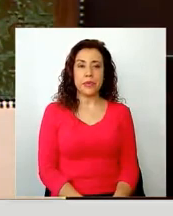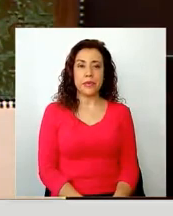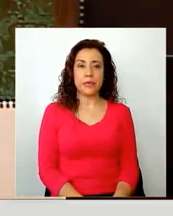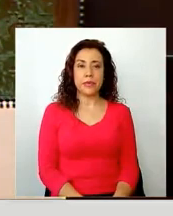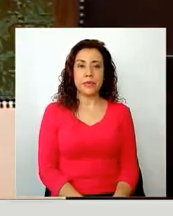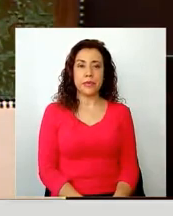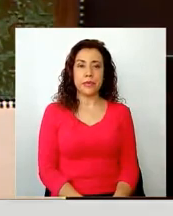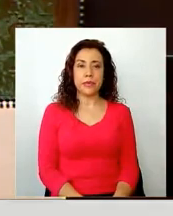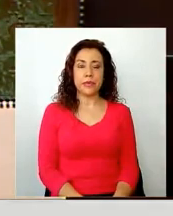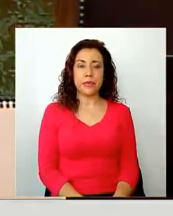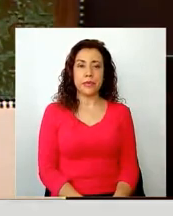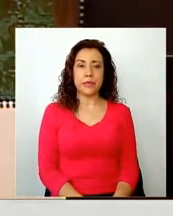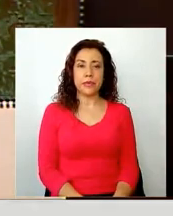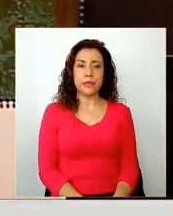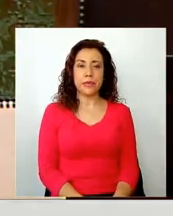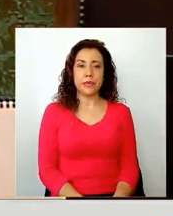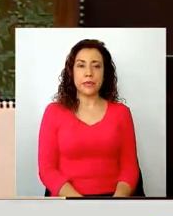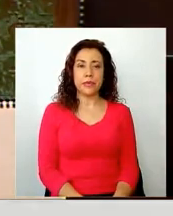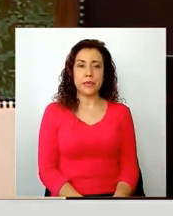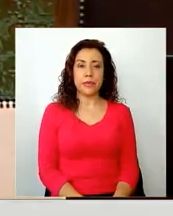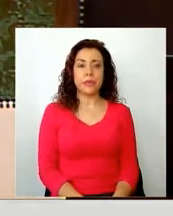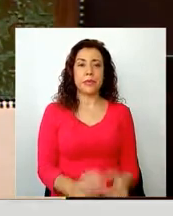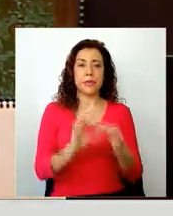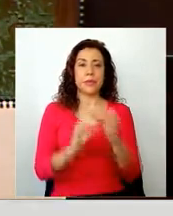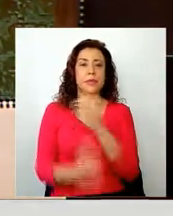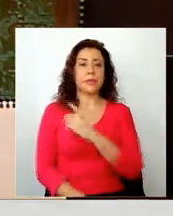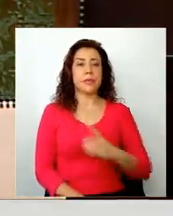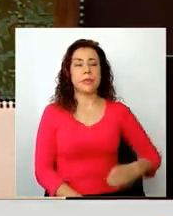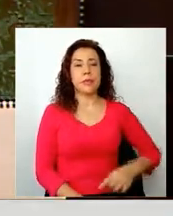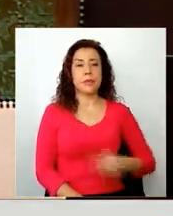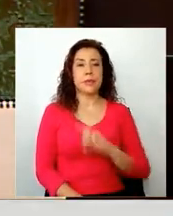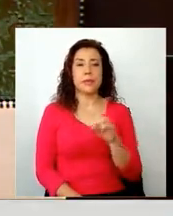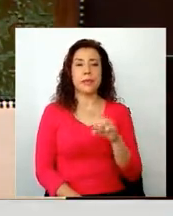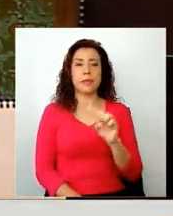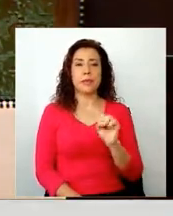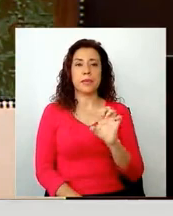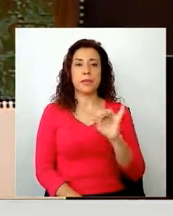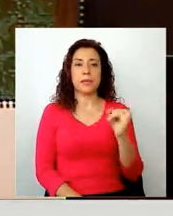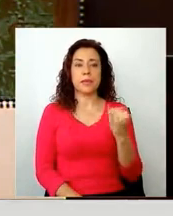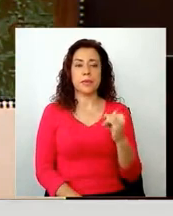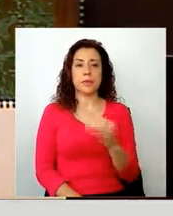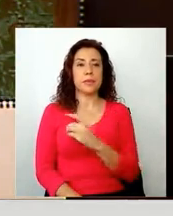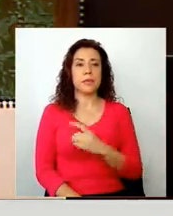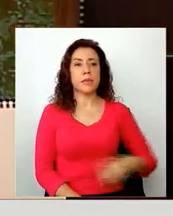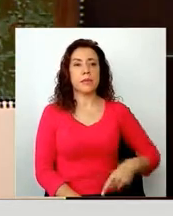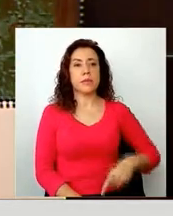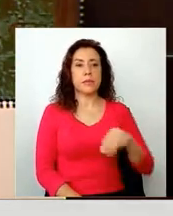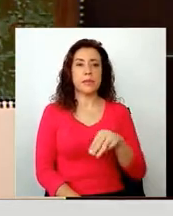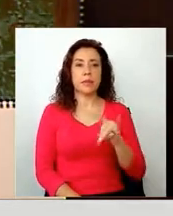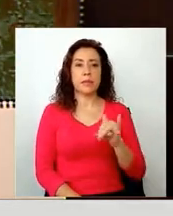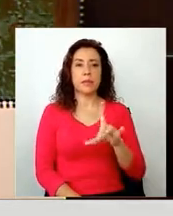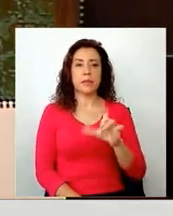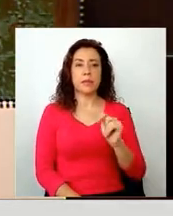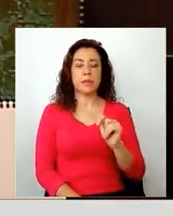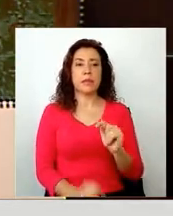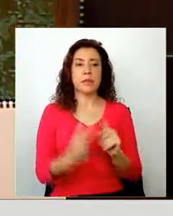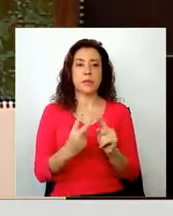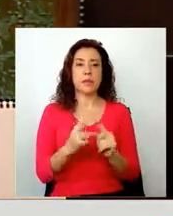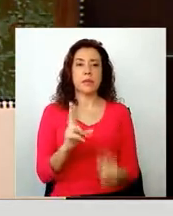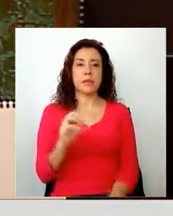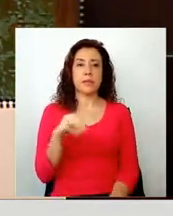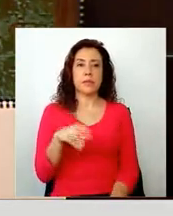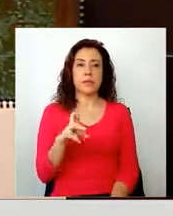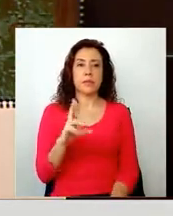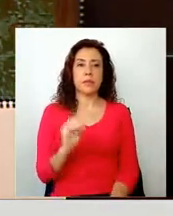Muchas gracias diputado sáez diputado Jaime mulet y luego diputado leónidas Romero diputado